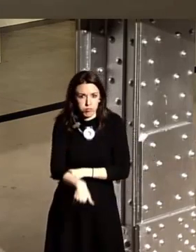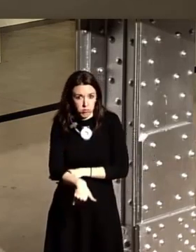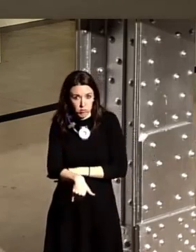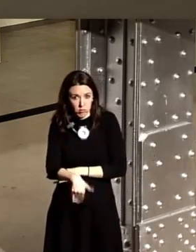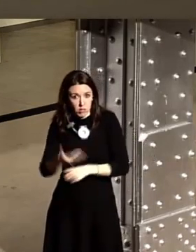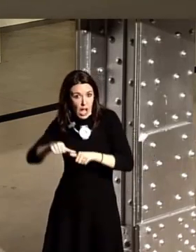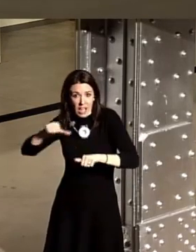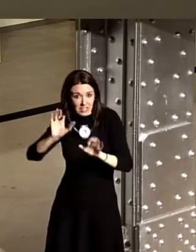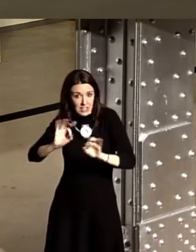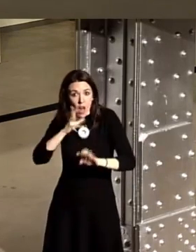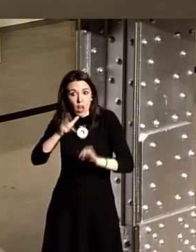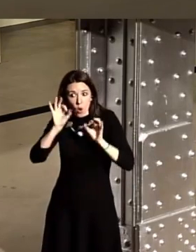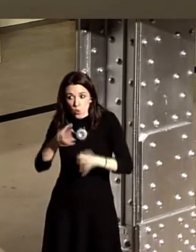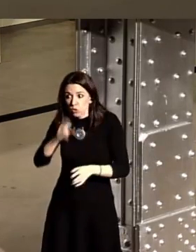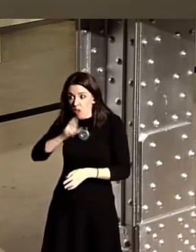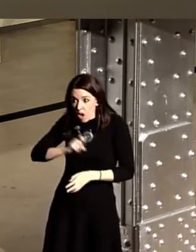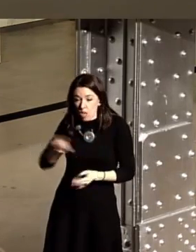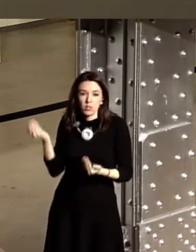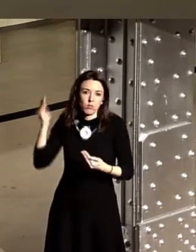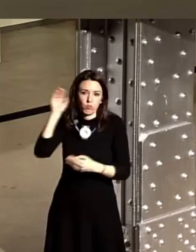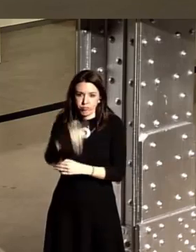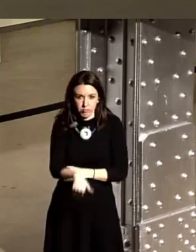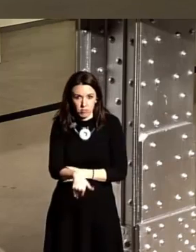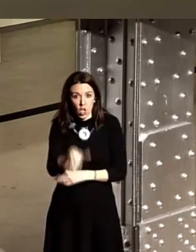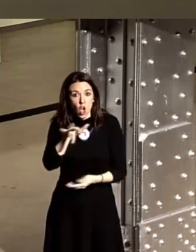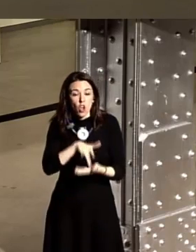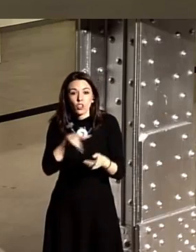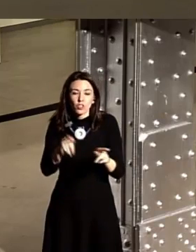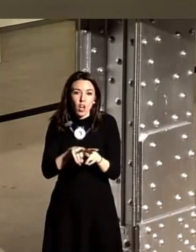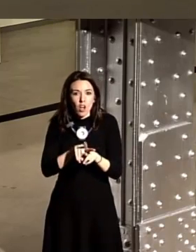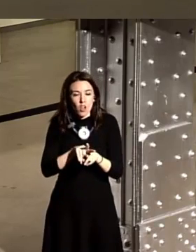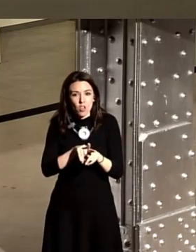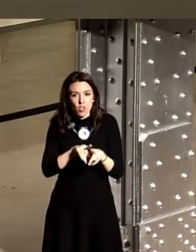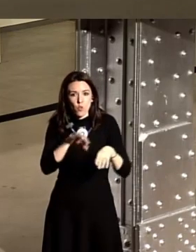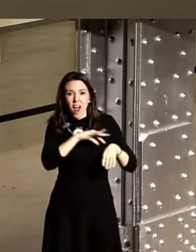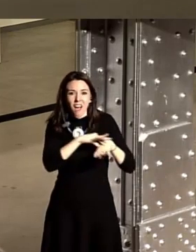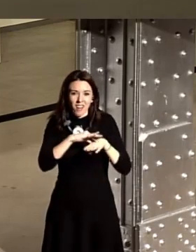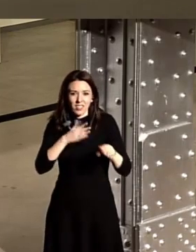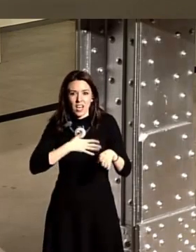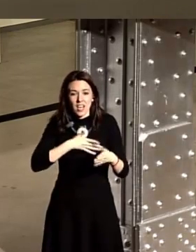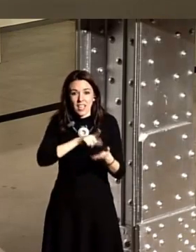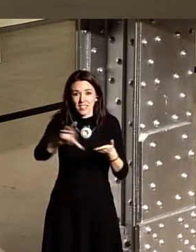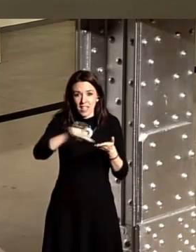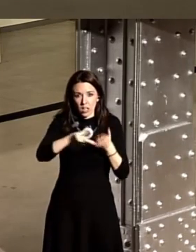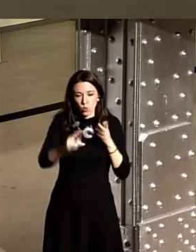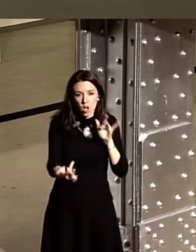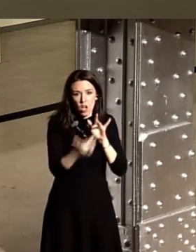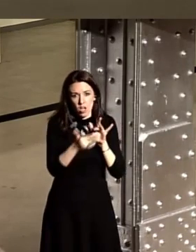pegado. Entonces, en aquel momento, varios agentes de literatura me habían